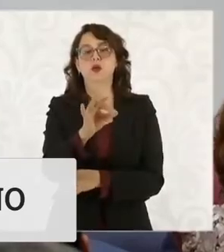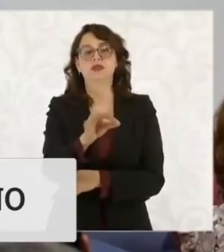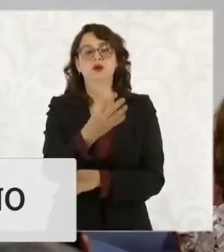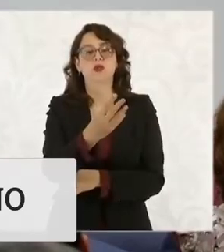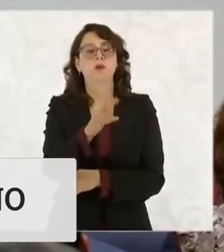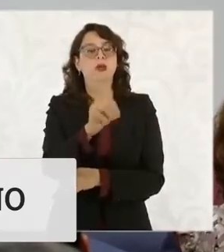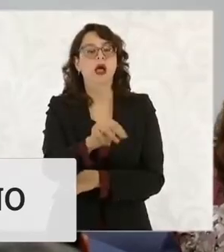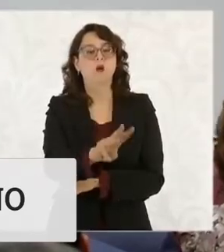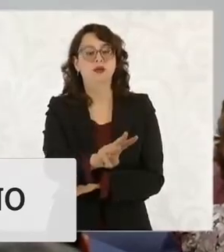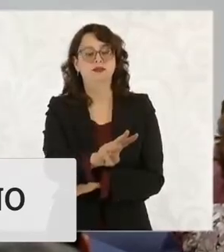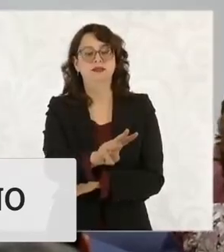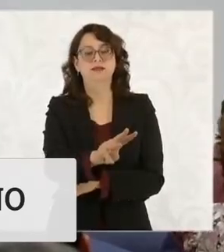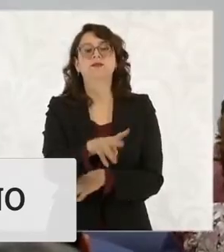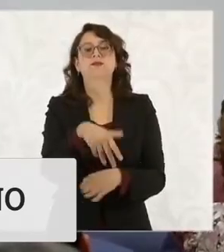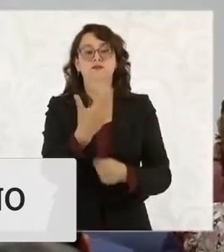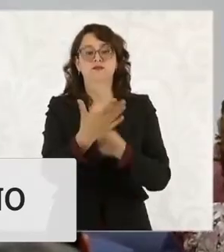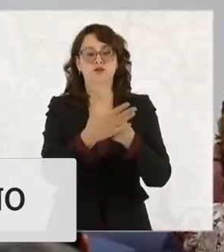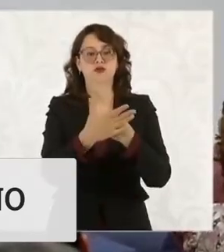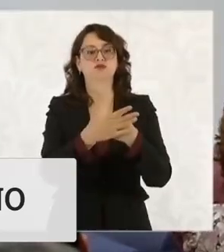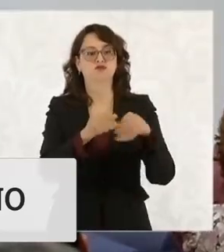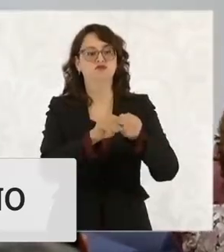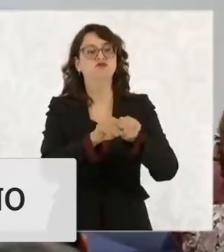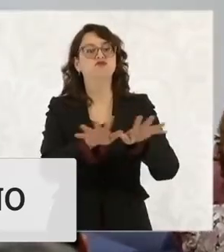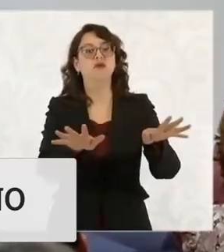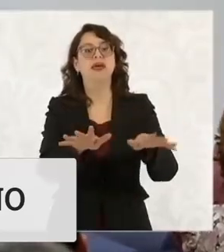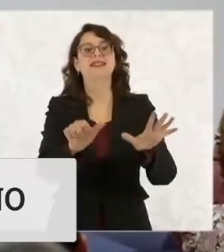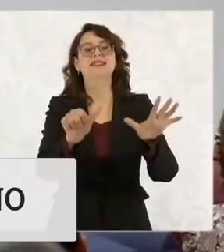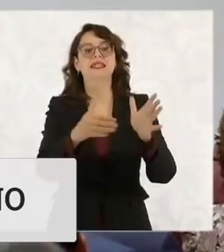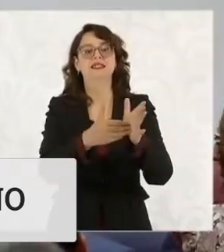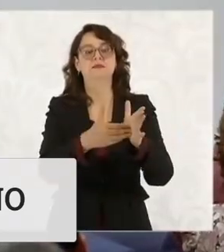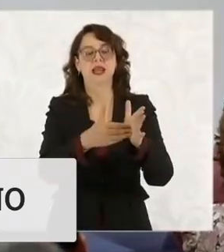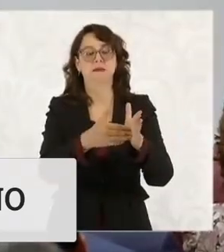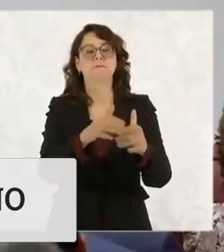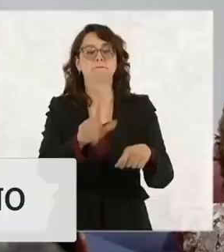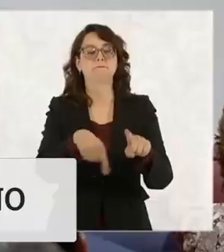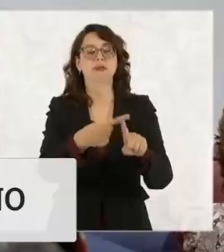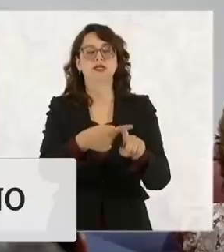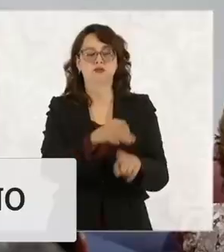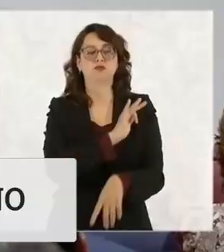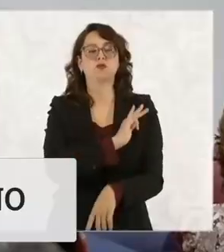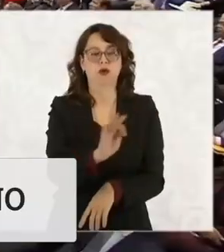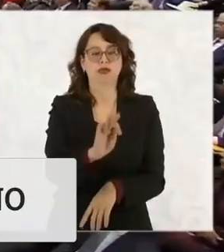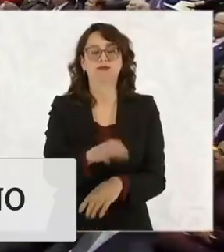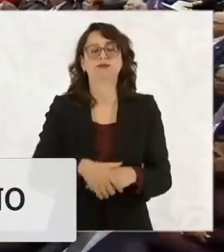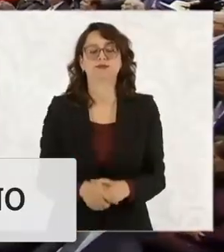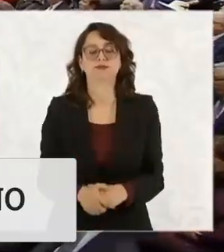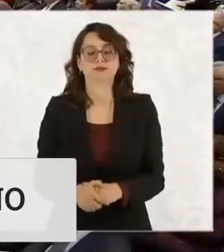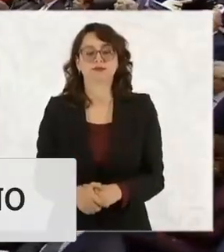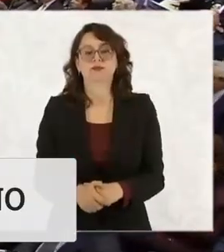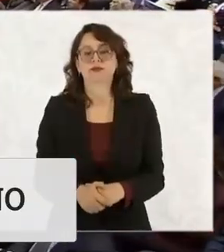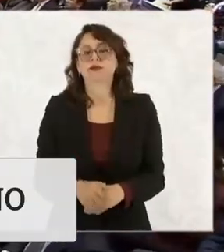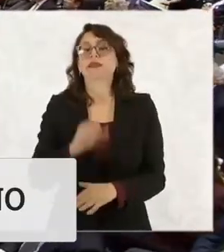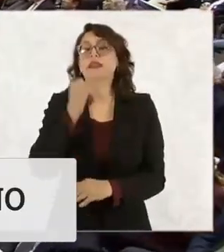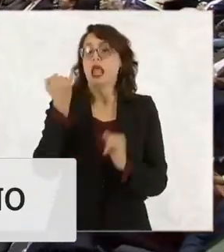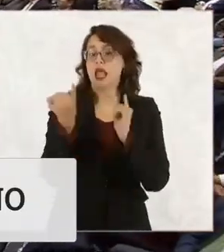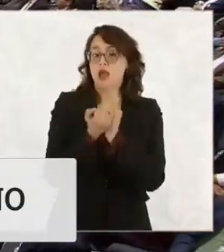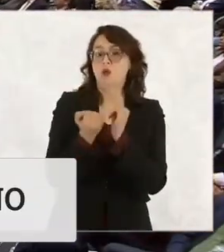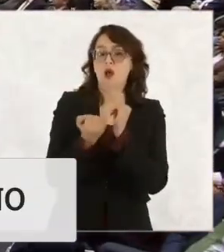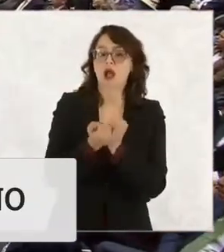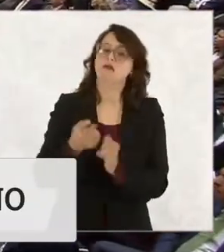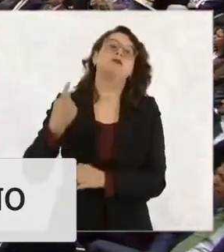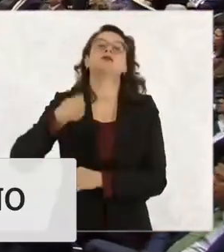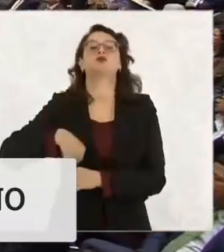29,344 megawatts y tendrá una expansión de por lo menos 6,000 megawatts adicionales. Asimismo,